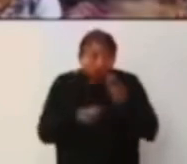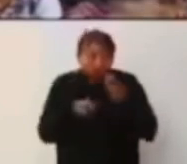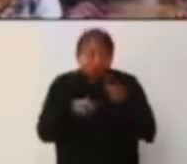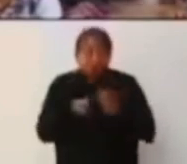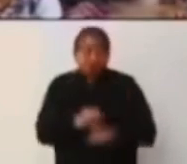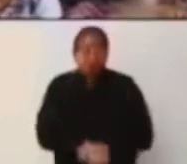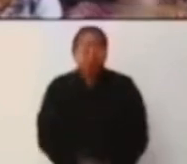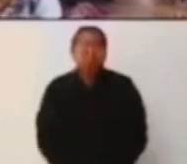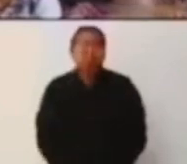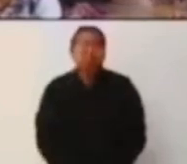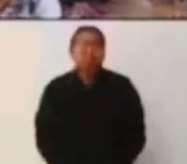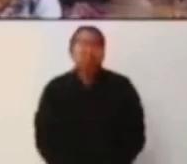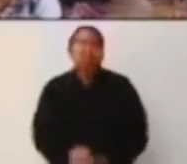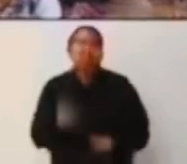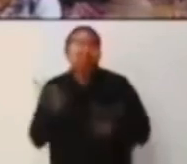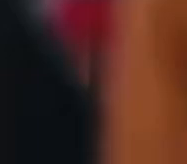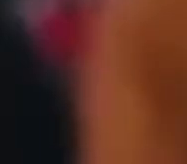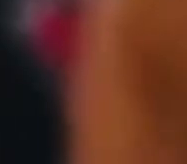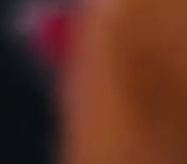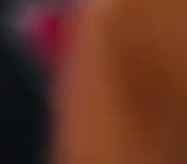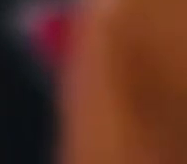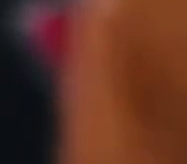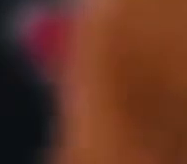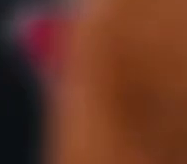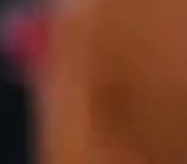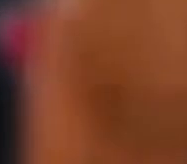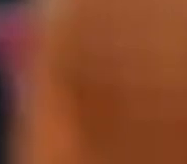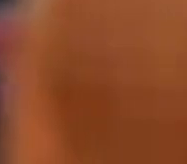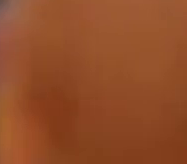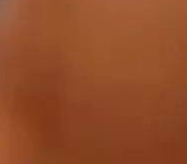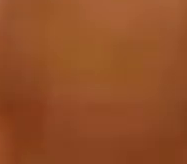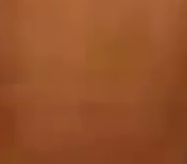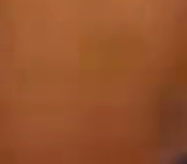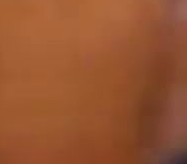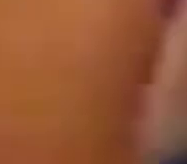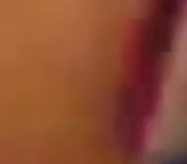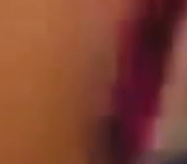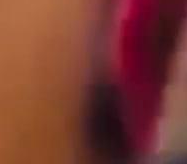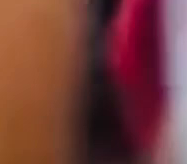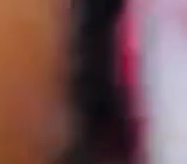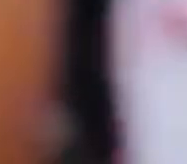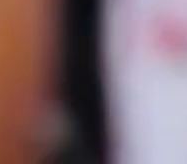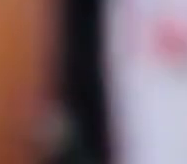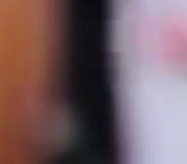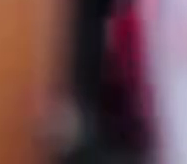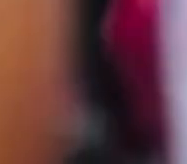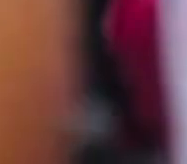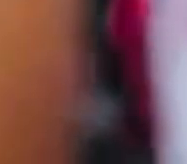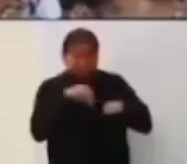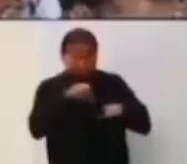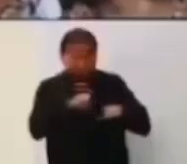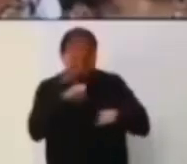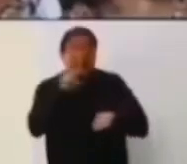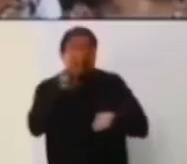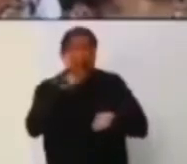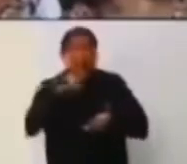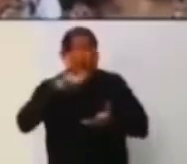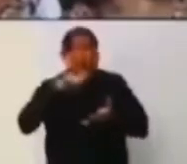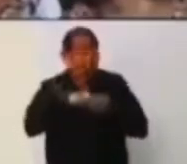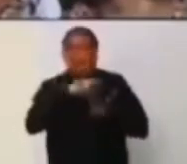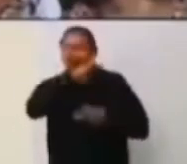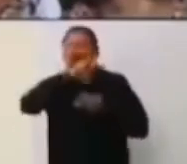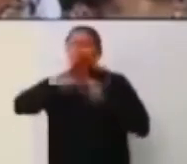la vivienda y ampliar la red de preparatorias y universidades públicas ahí en Quintana Roo. Y bueno, pues